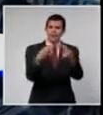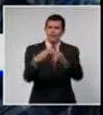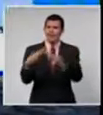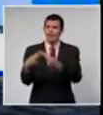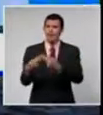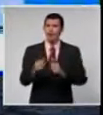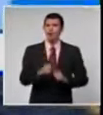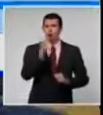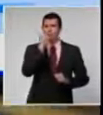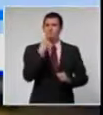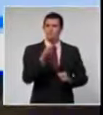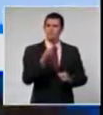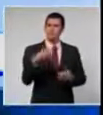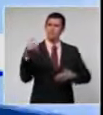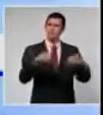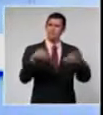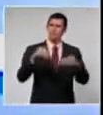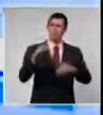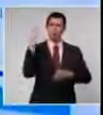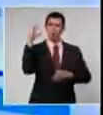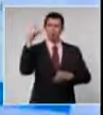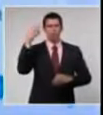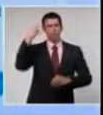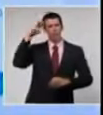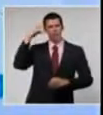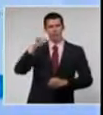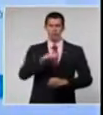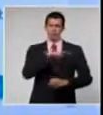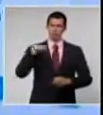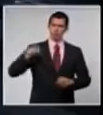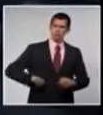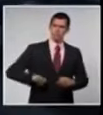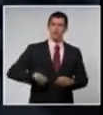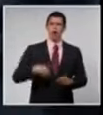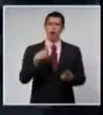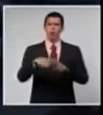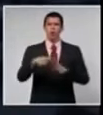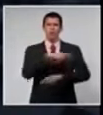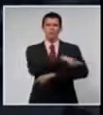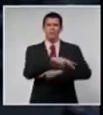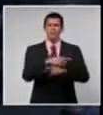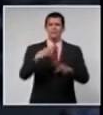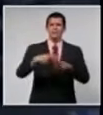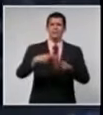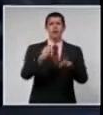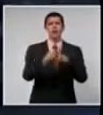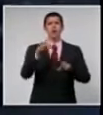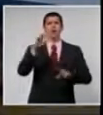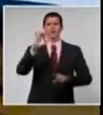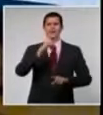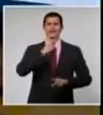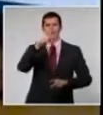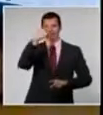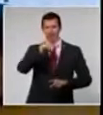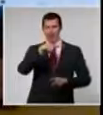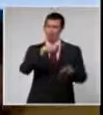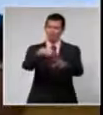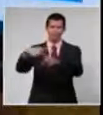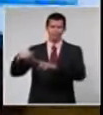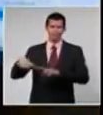Colombia, China, Corea, entre otros. Estos algoritmos tienen otras aplicaciones como